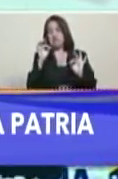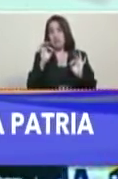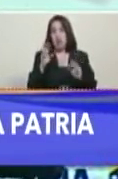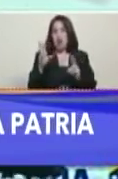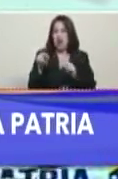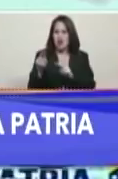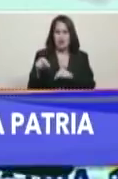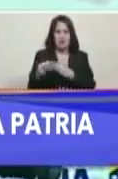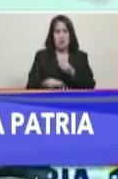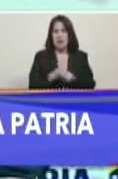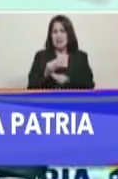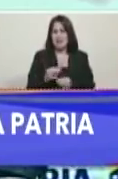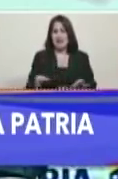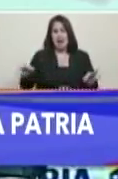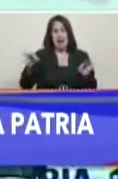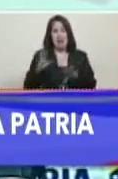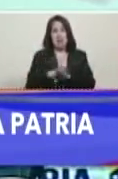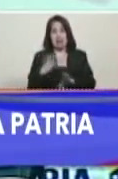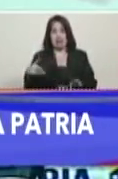Nunca.